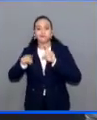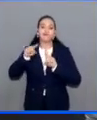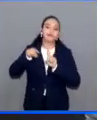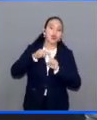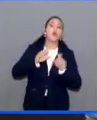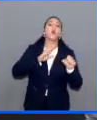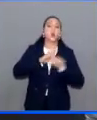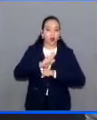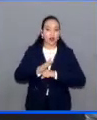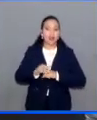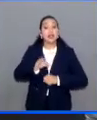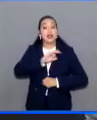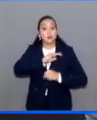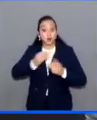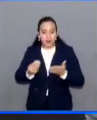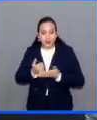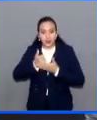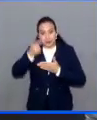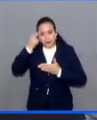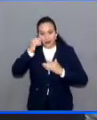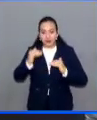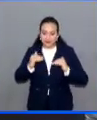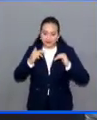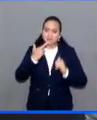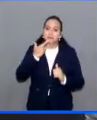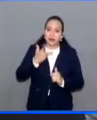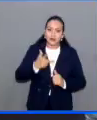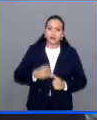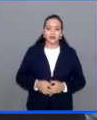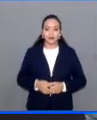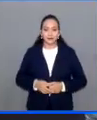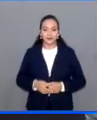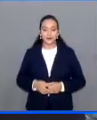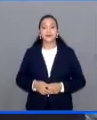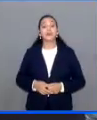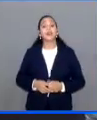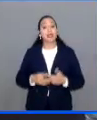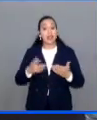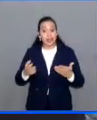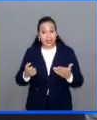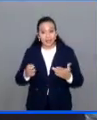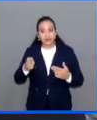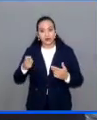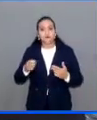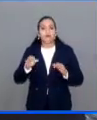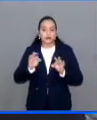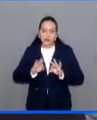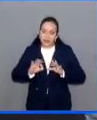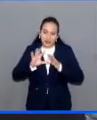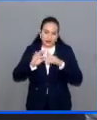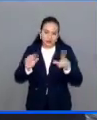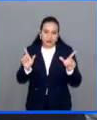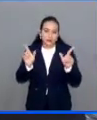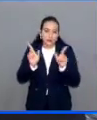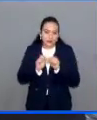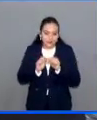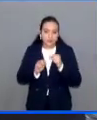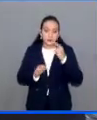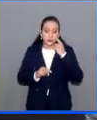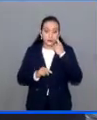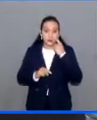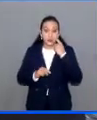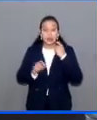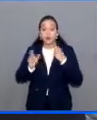la temática materia de la legislación y no, grosso modo, por solamente faltar la